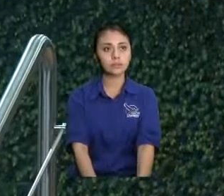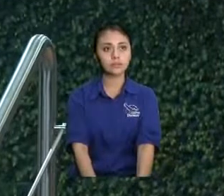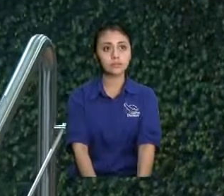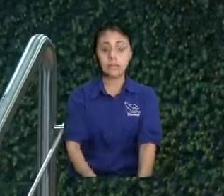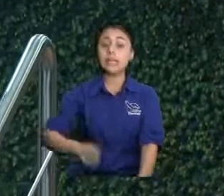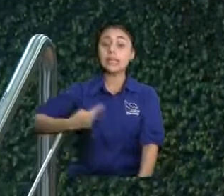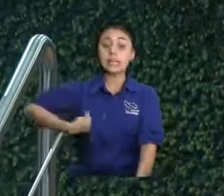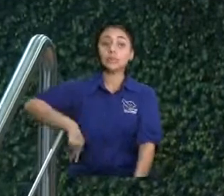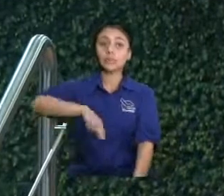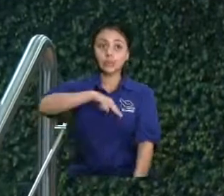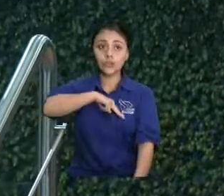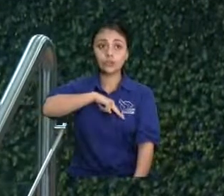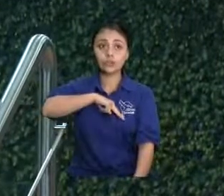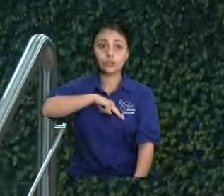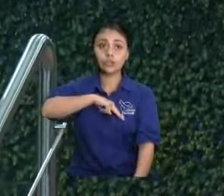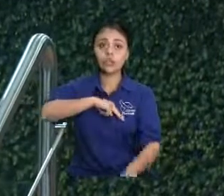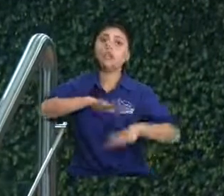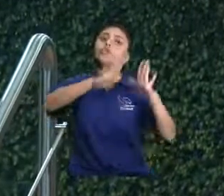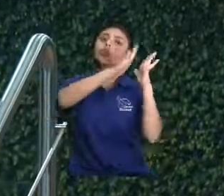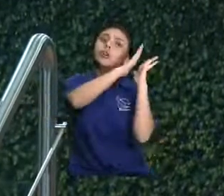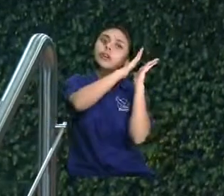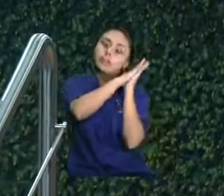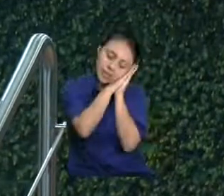Y nosotros íbamos a dormir